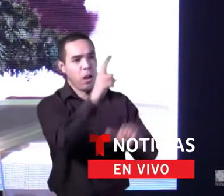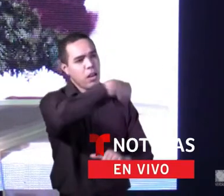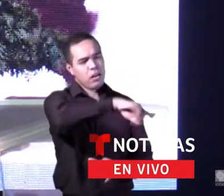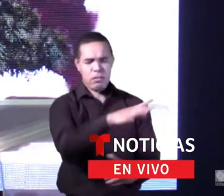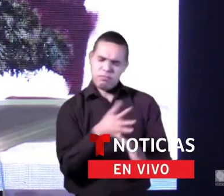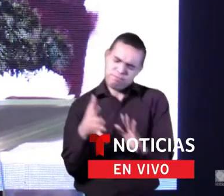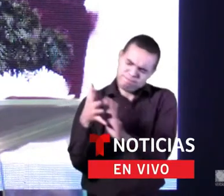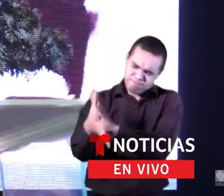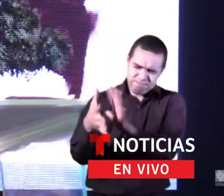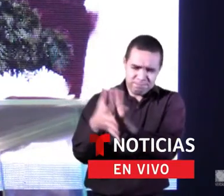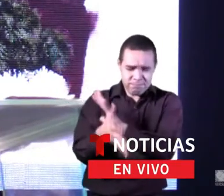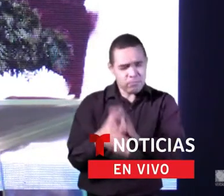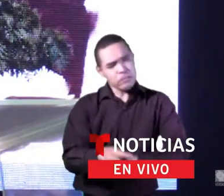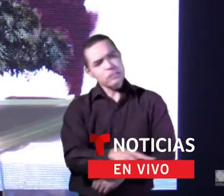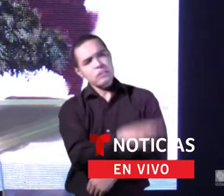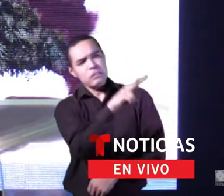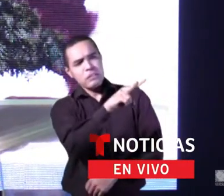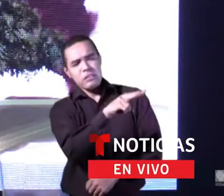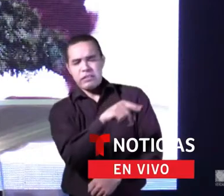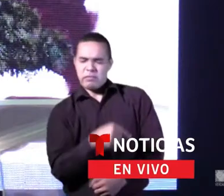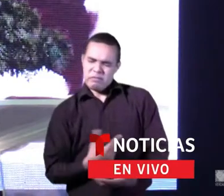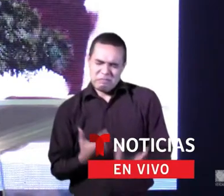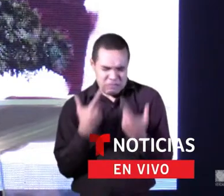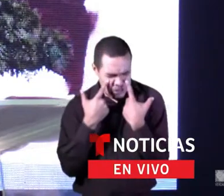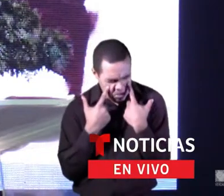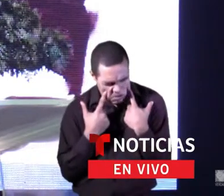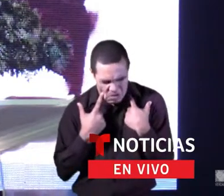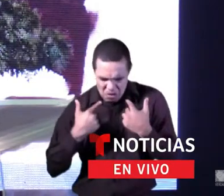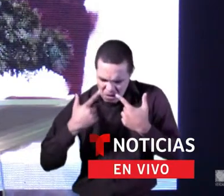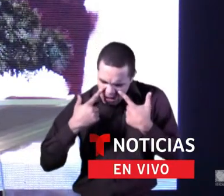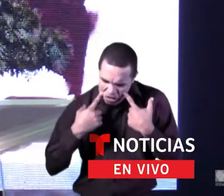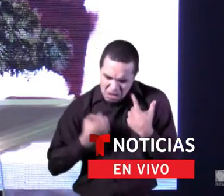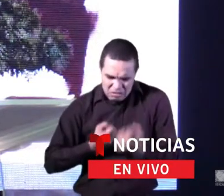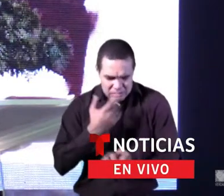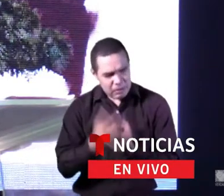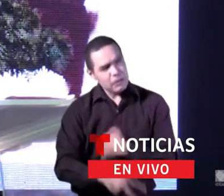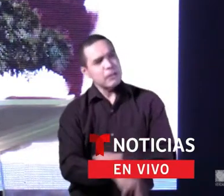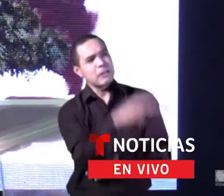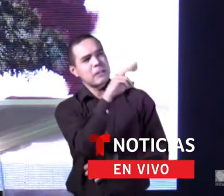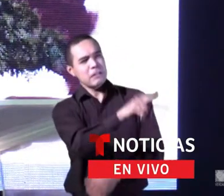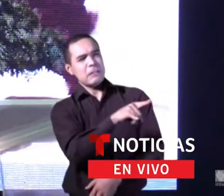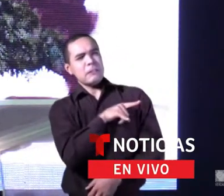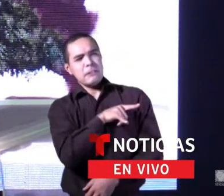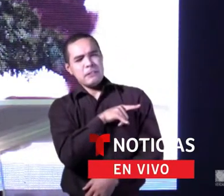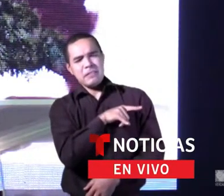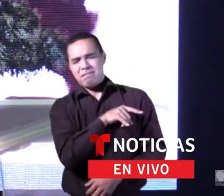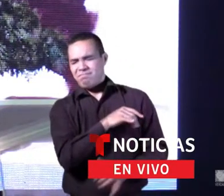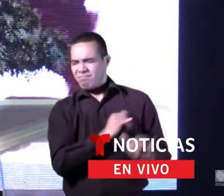y los oí llorar los vi llorar y he llorado con ellos